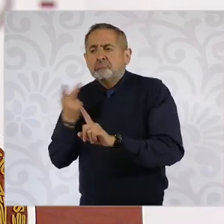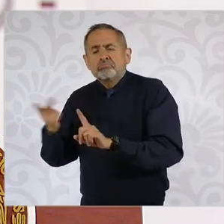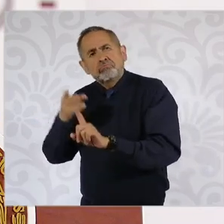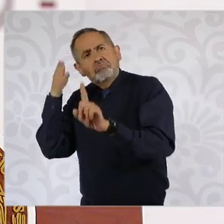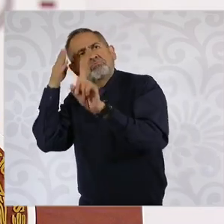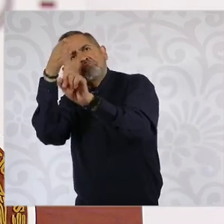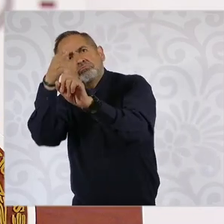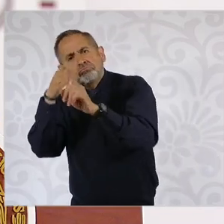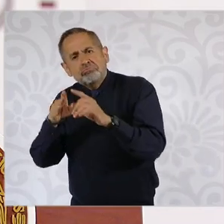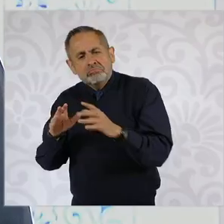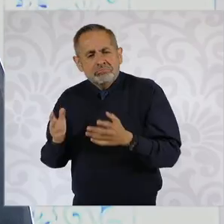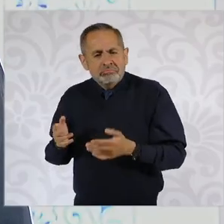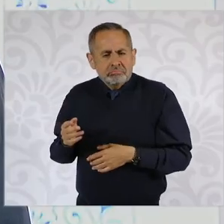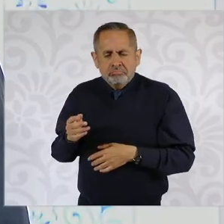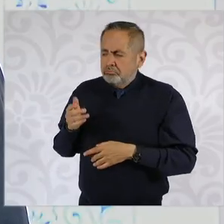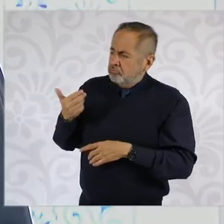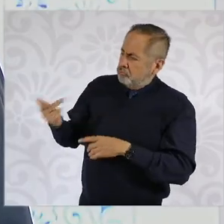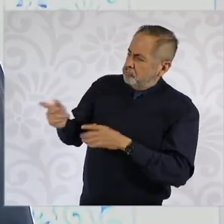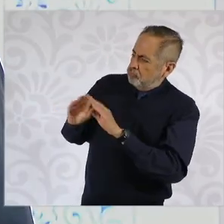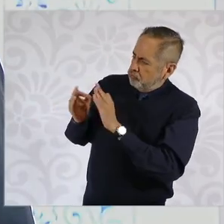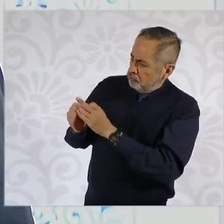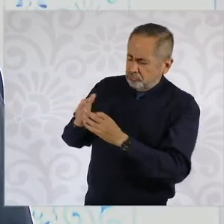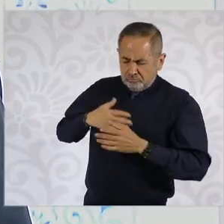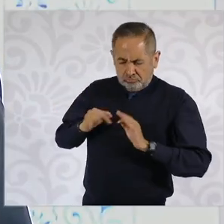estilos propios.